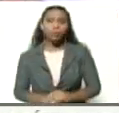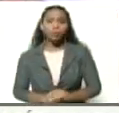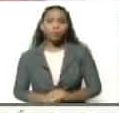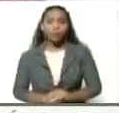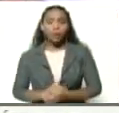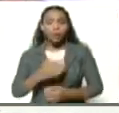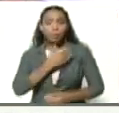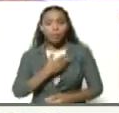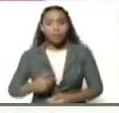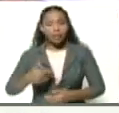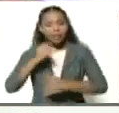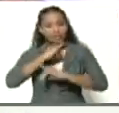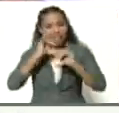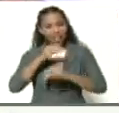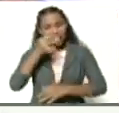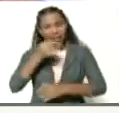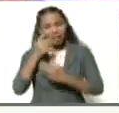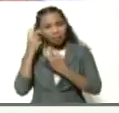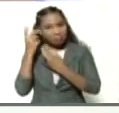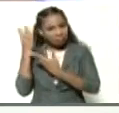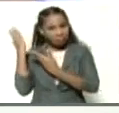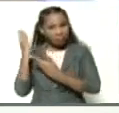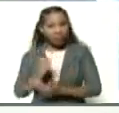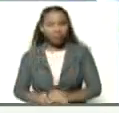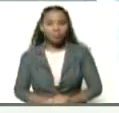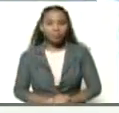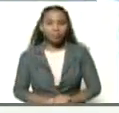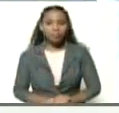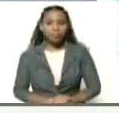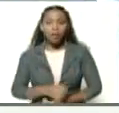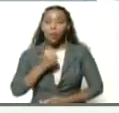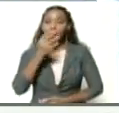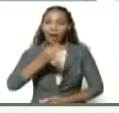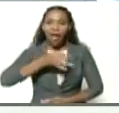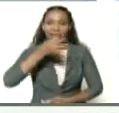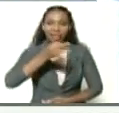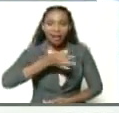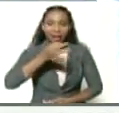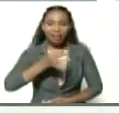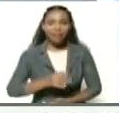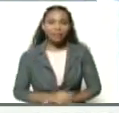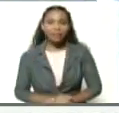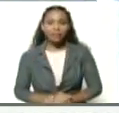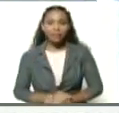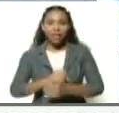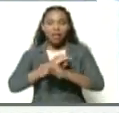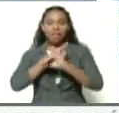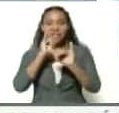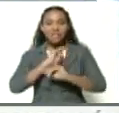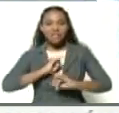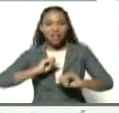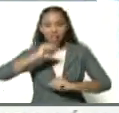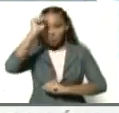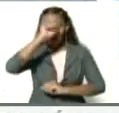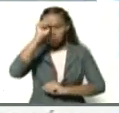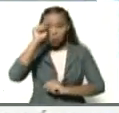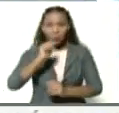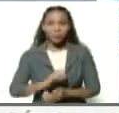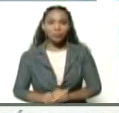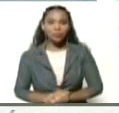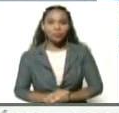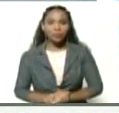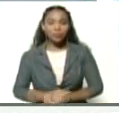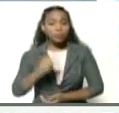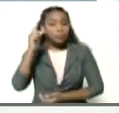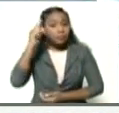Moros. Presidente, feliz tarde. Lo escuchamos. Buenas tardes. Feliz domingo.